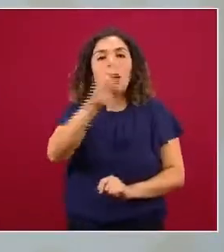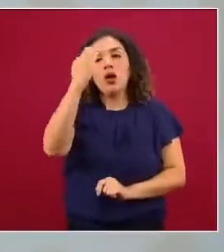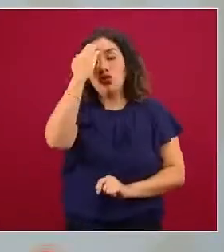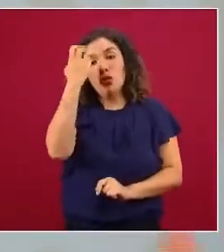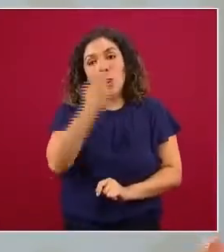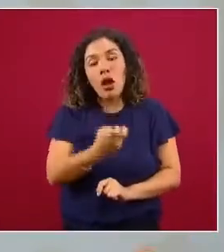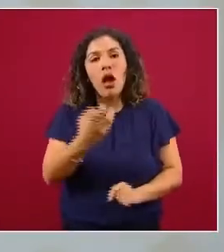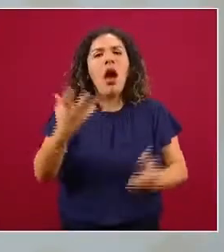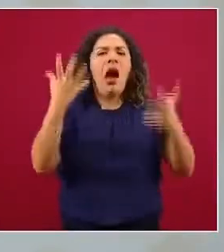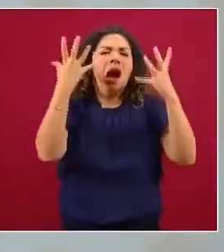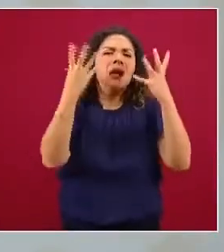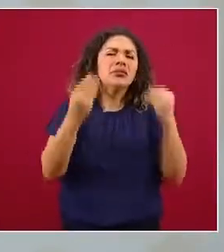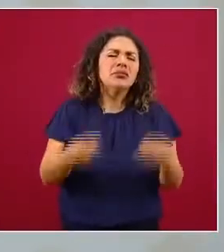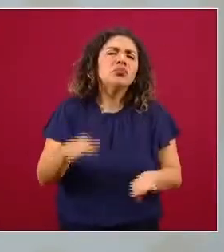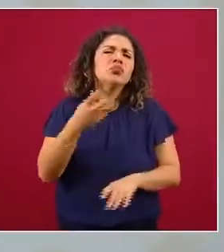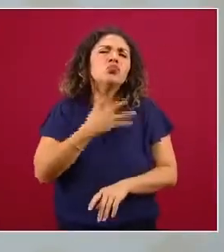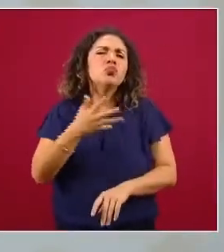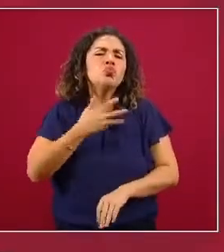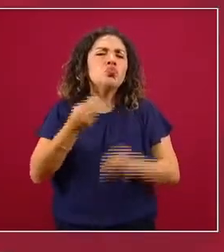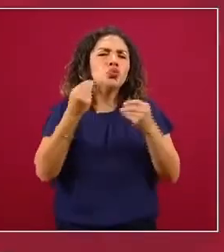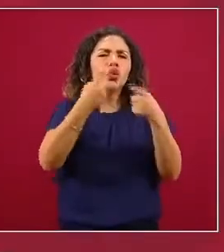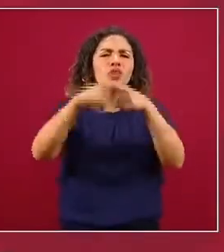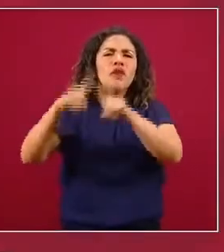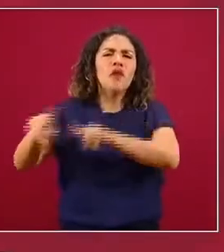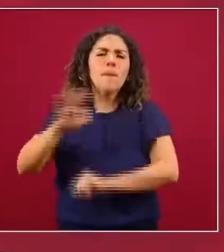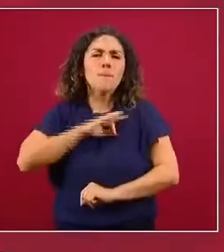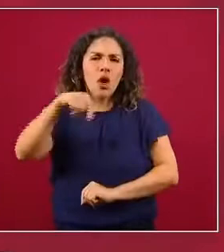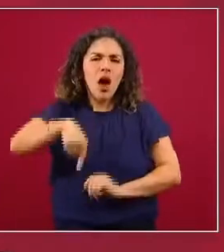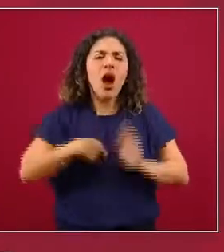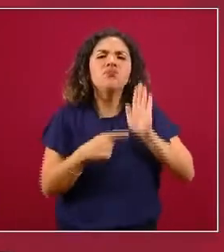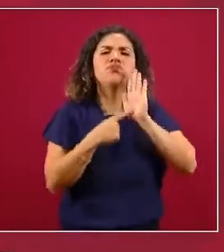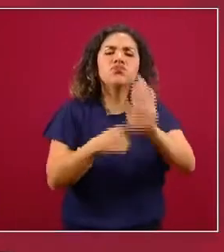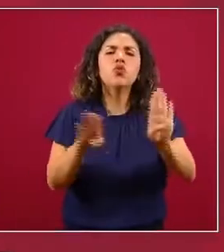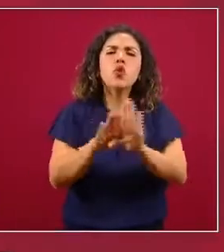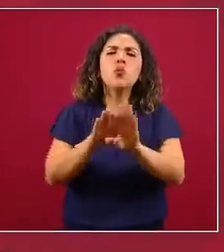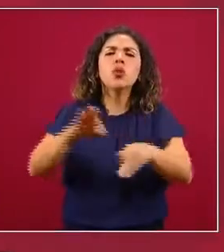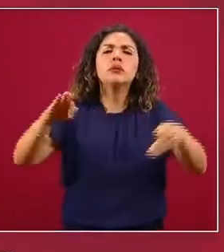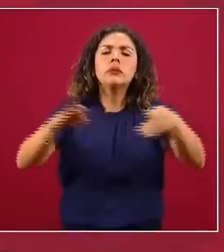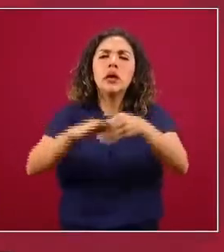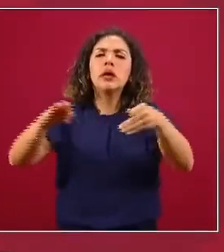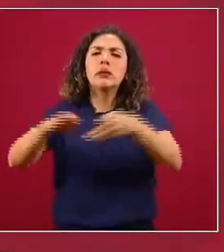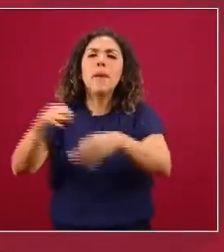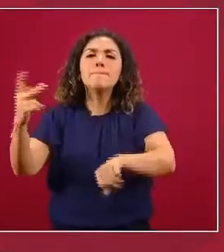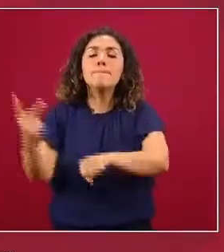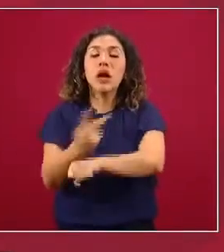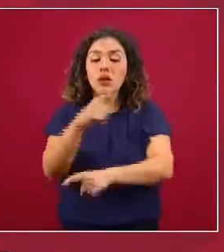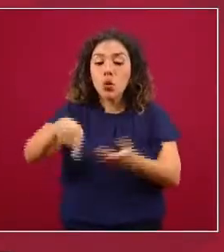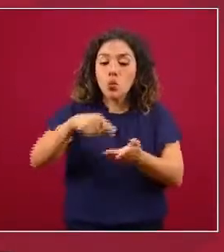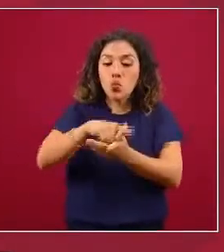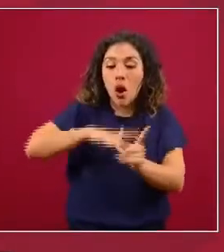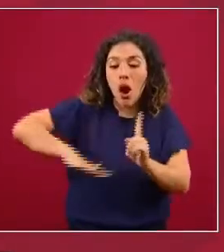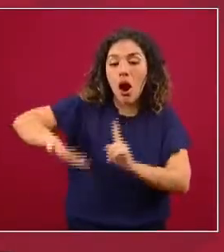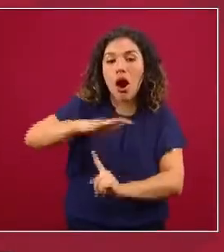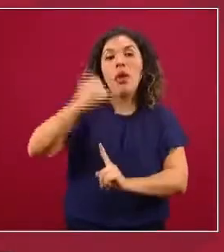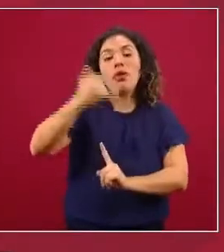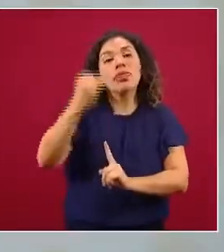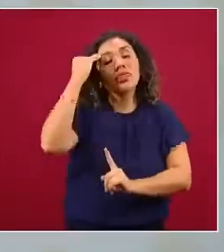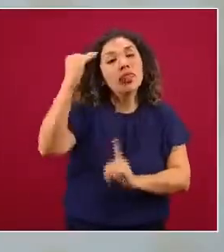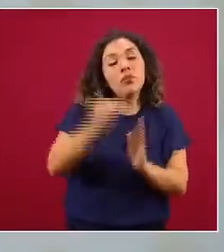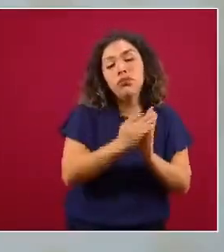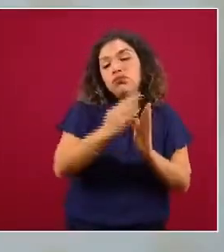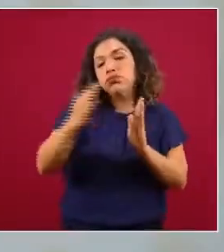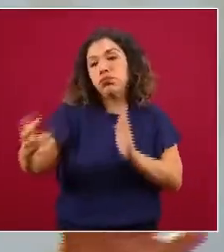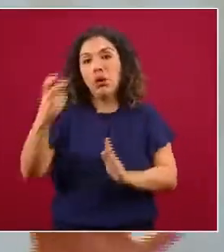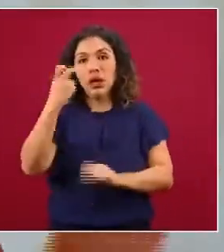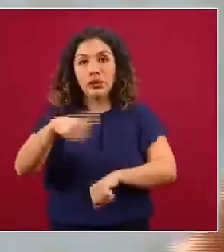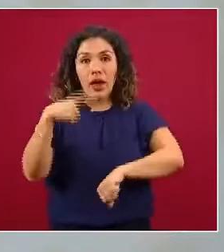de múltiples variables que aquí hemos comentado sobre la ocurrencia en el espacio y a lo largo del tiempo de la